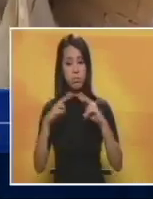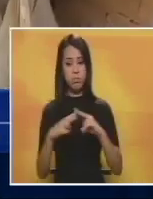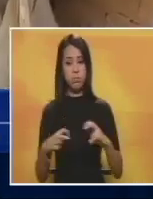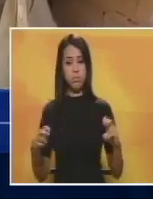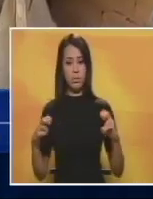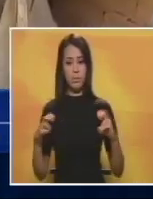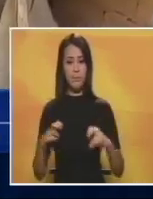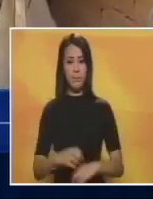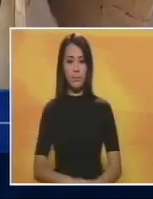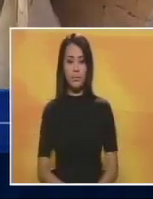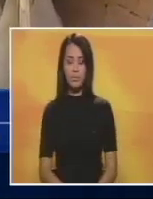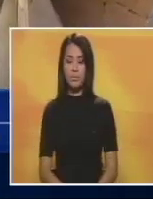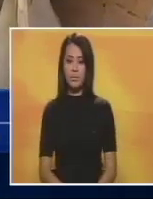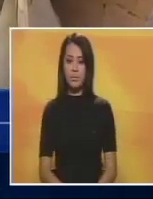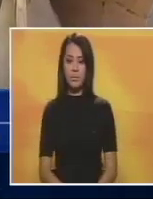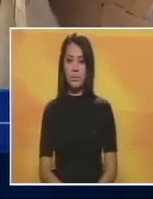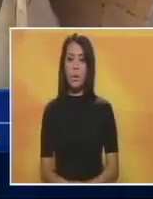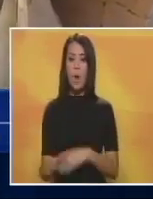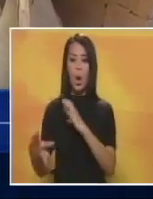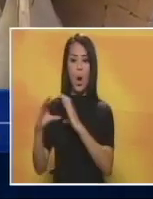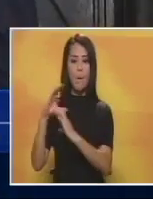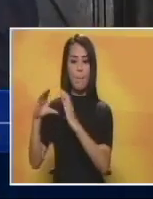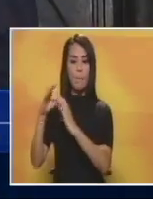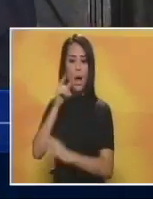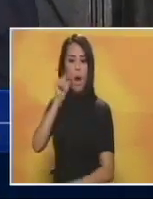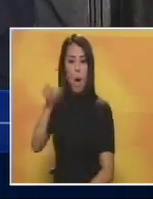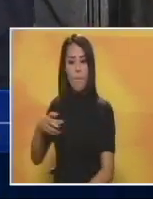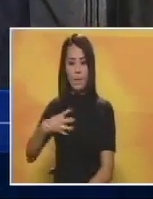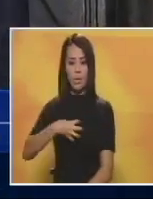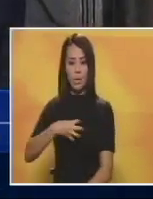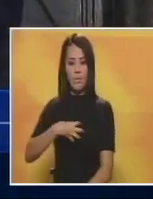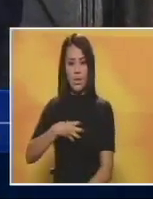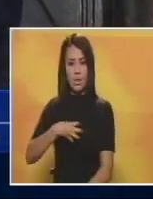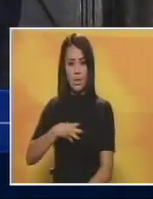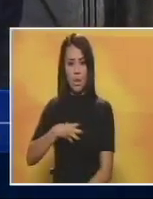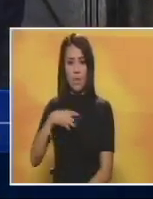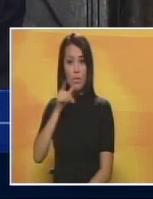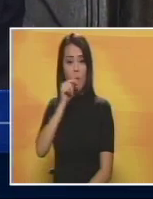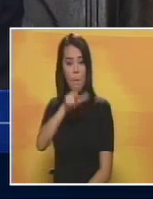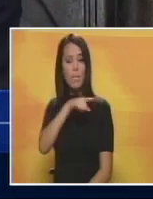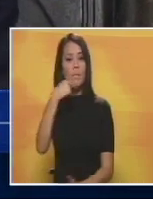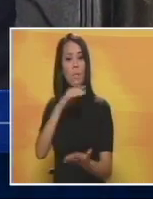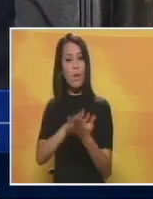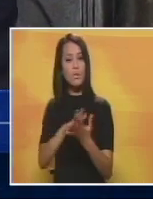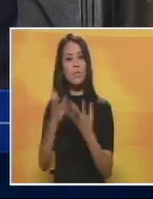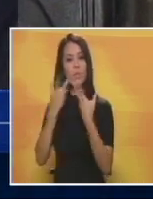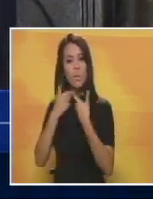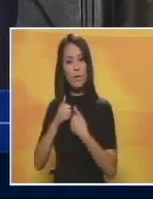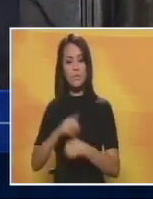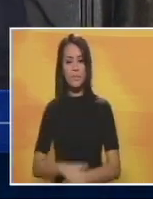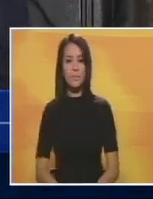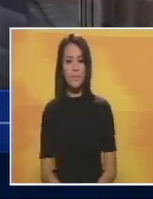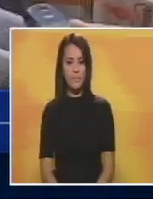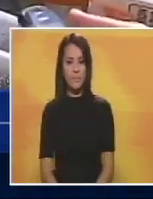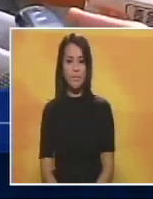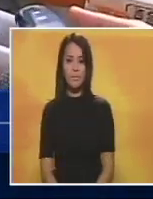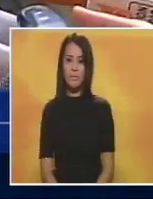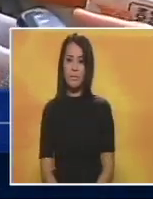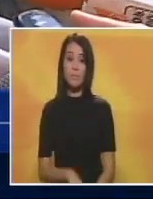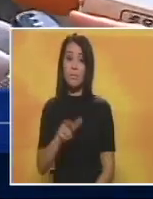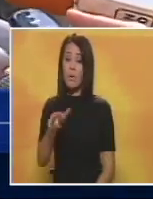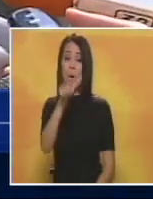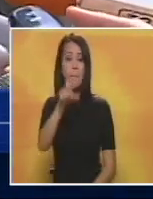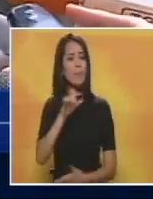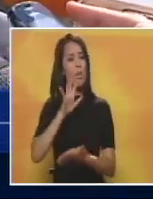estas investigaciones. Nosotros conversamos con el sobrino de la víctima, quien nos ofrece más detalles. Él era una